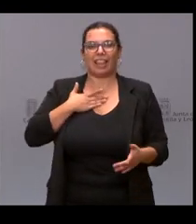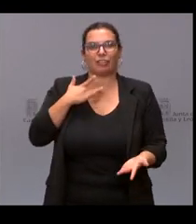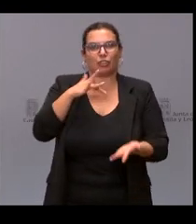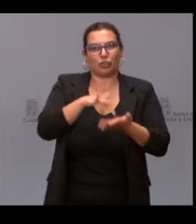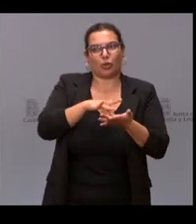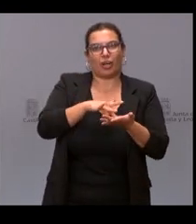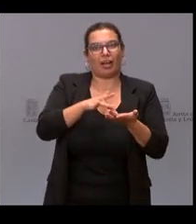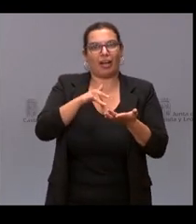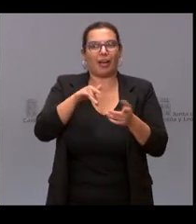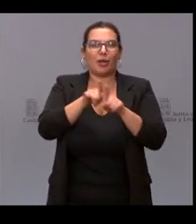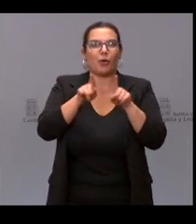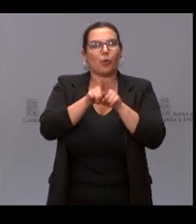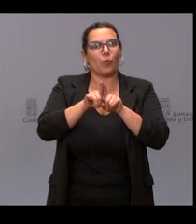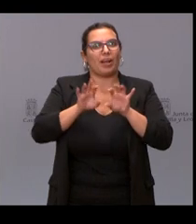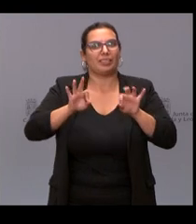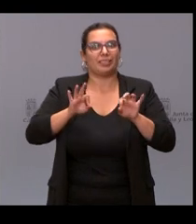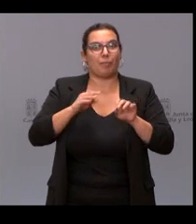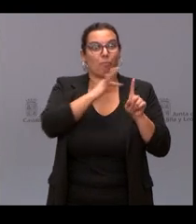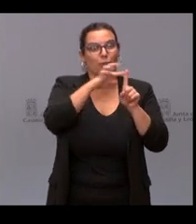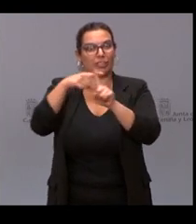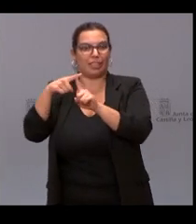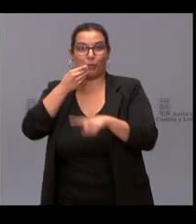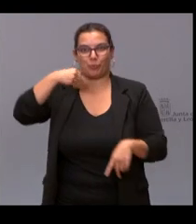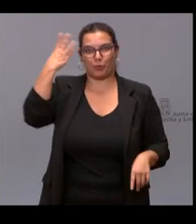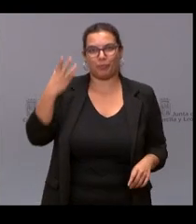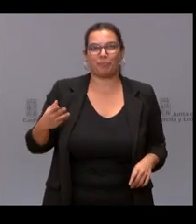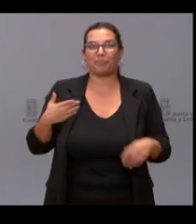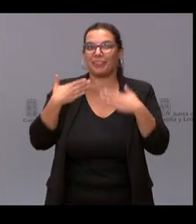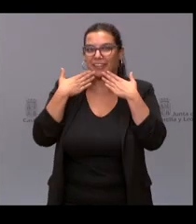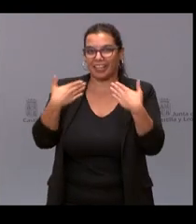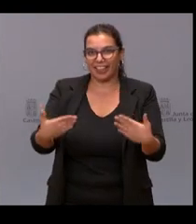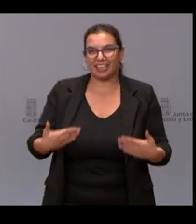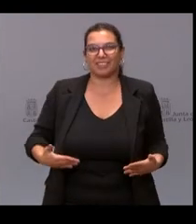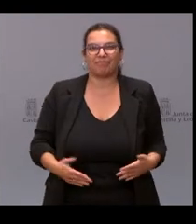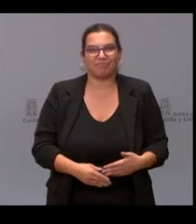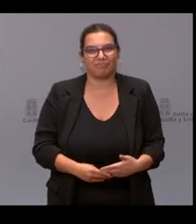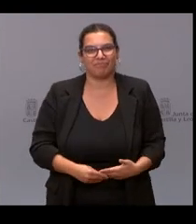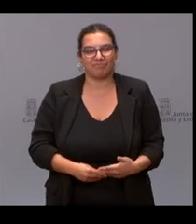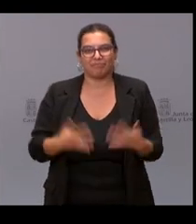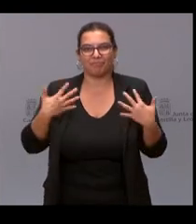este compuesto, digamos, de factores favorables. Okay, thank you. Gracias.